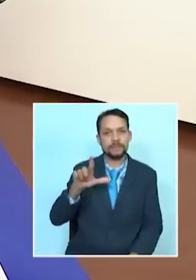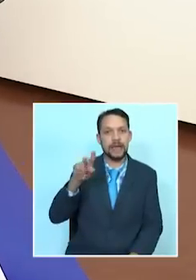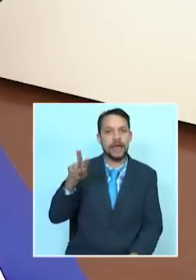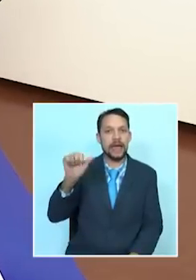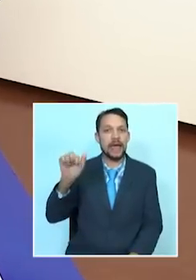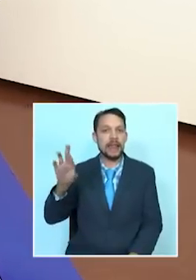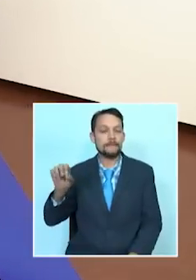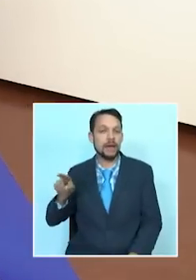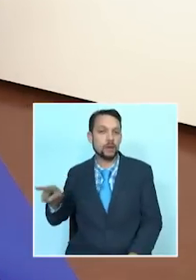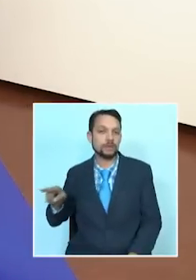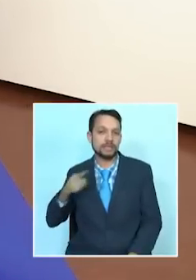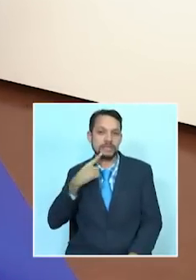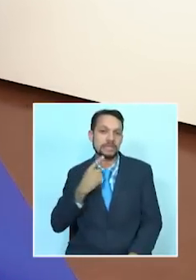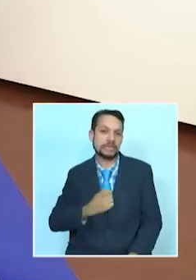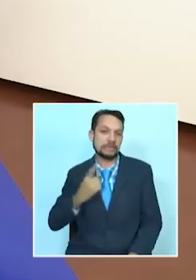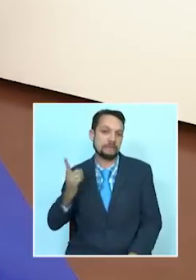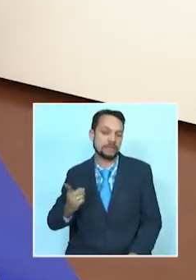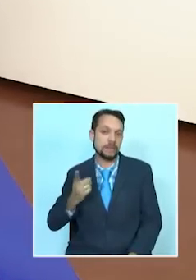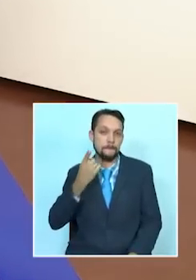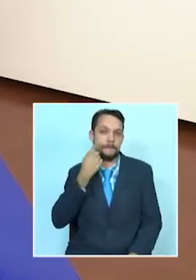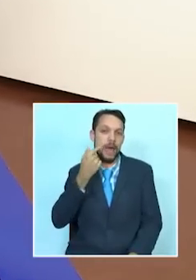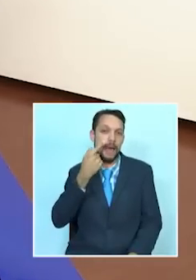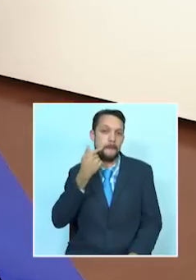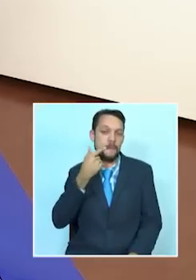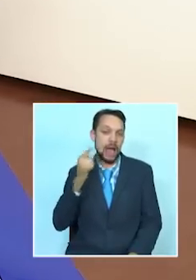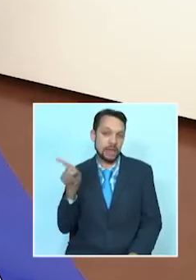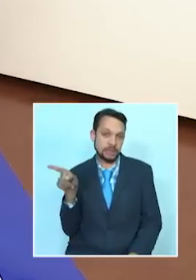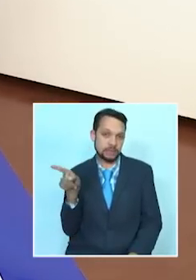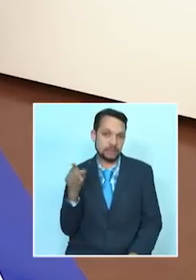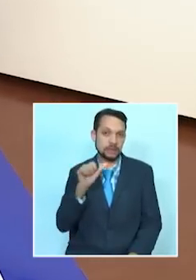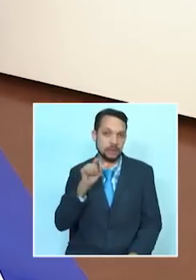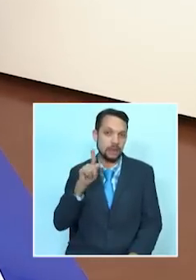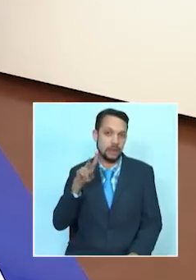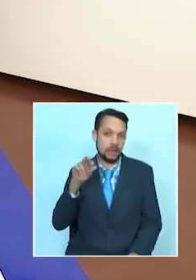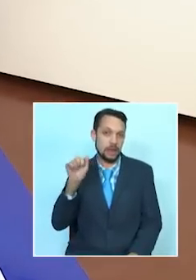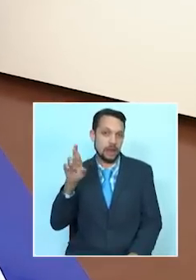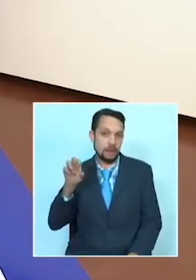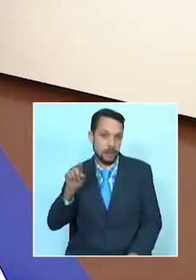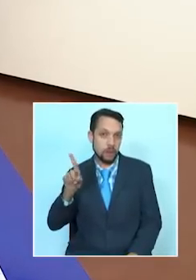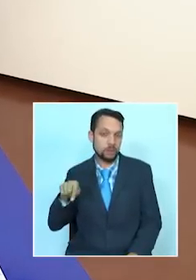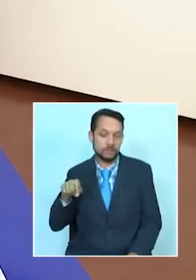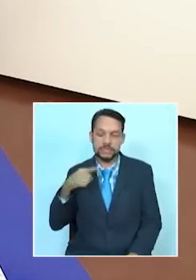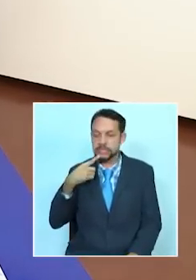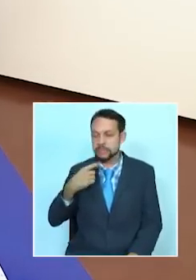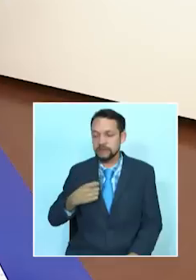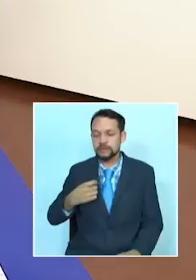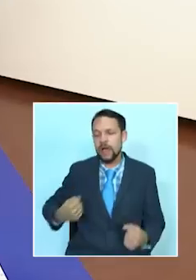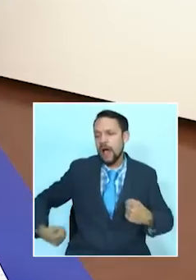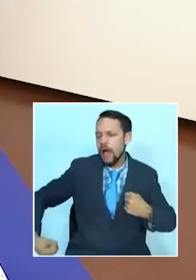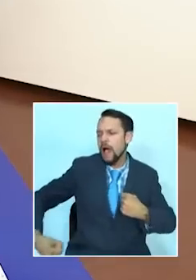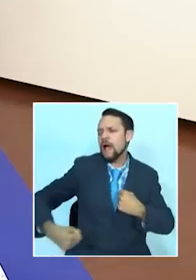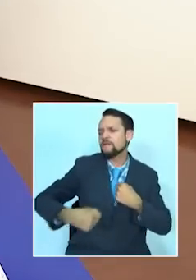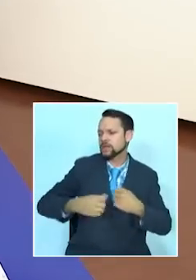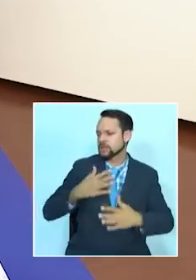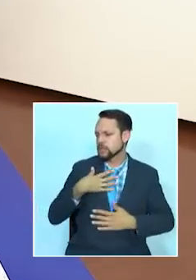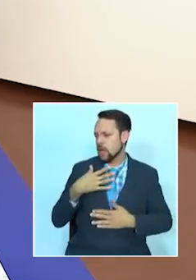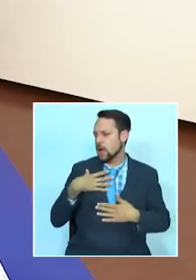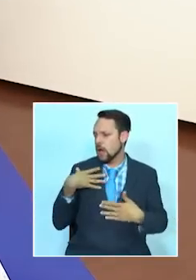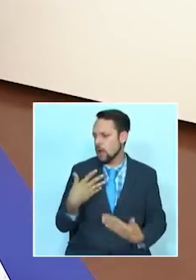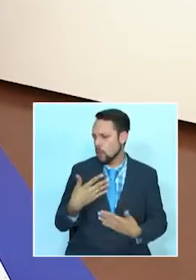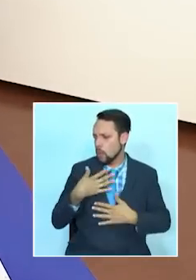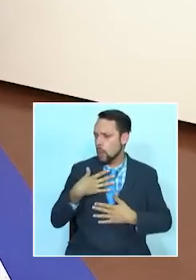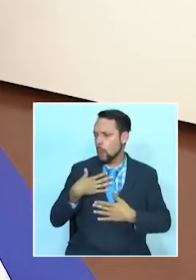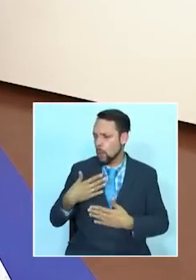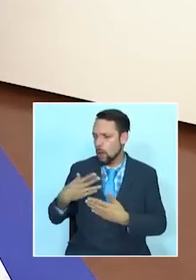su familia es el proceso de su señor padre Don Álvaro a quien le mandamos un afectuoso y cariñoso saludo y